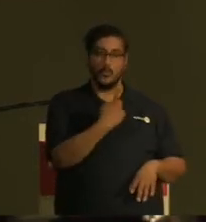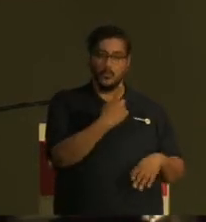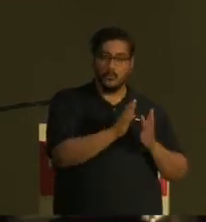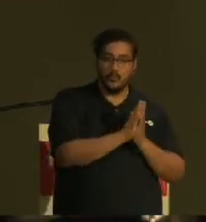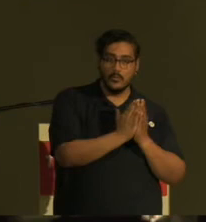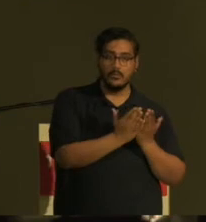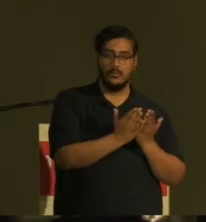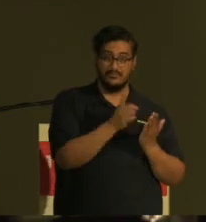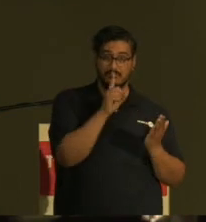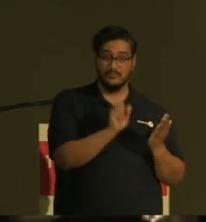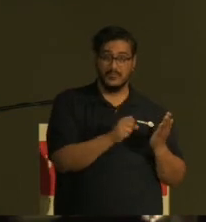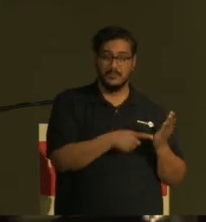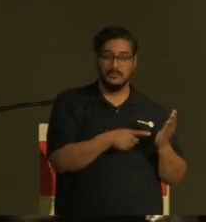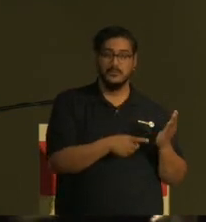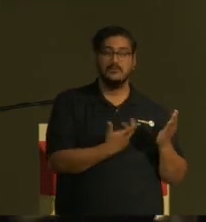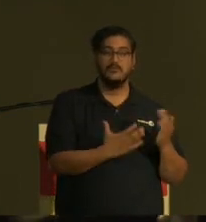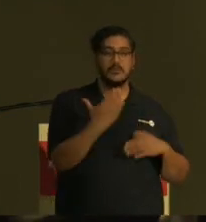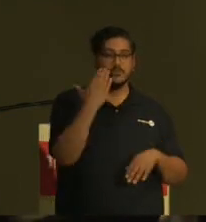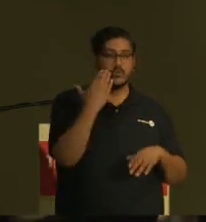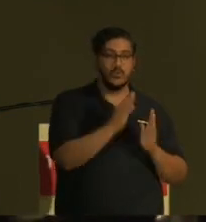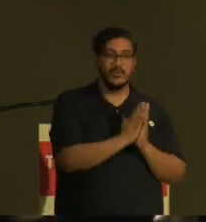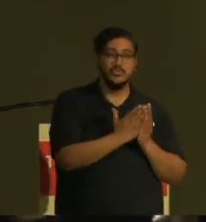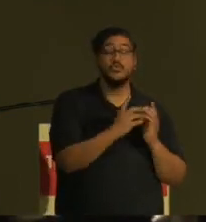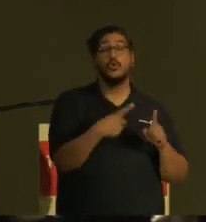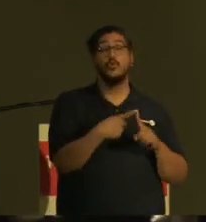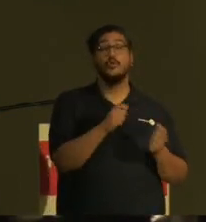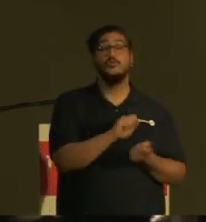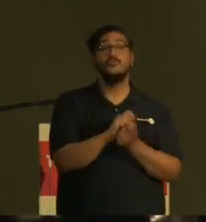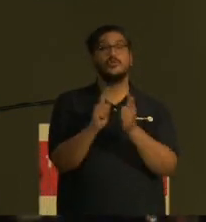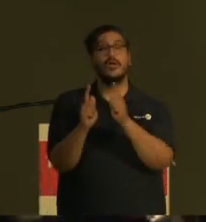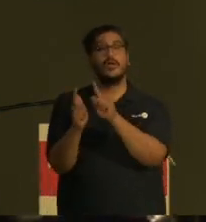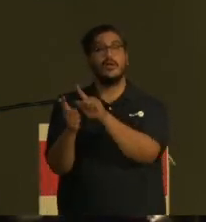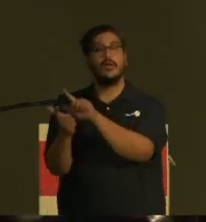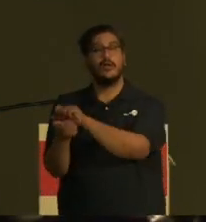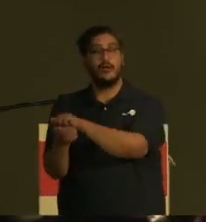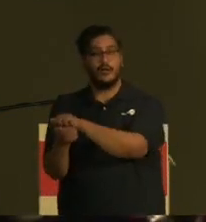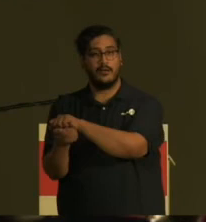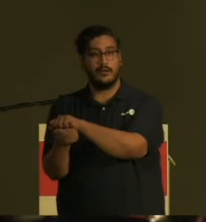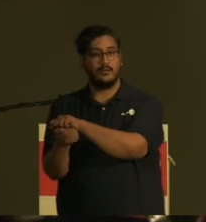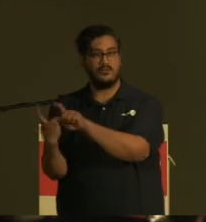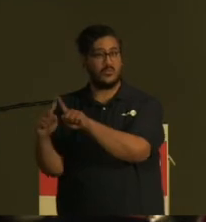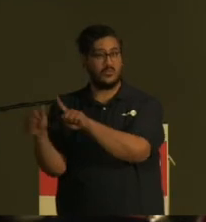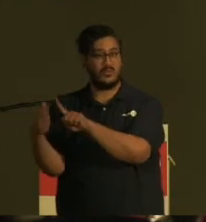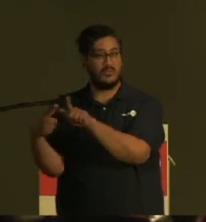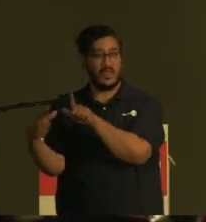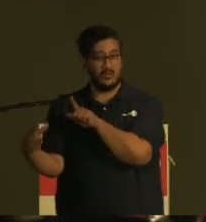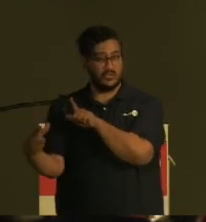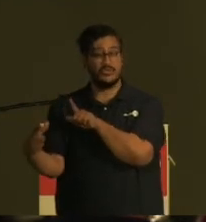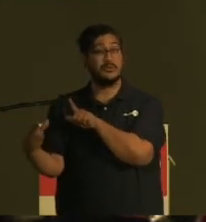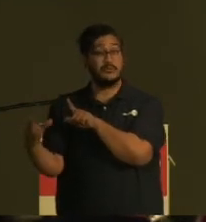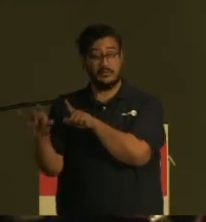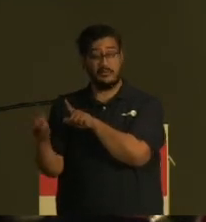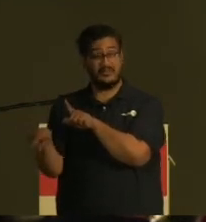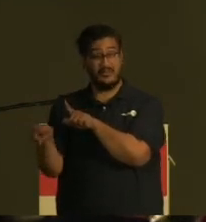realmente, él sabe que es literatura cuando se traduce de ideograma a un idioma occidental y después de ese